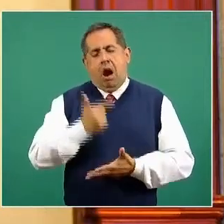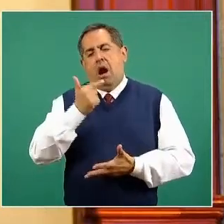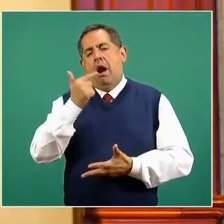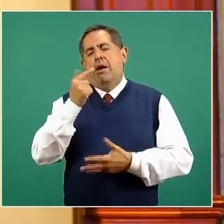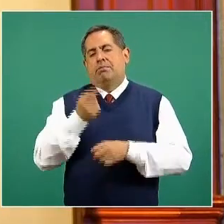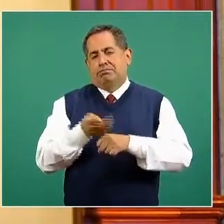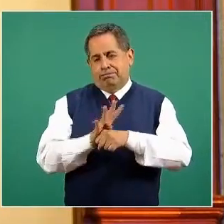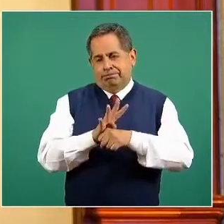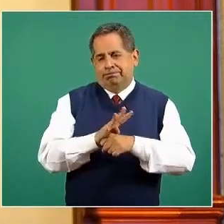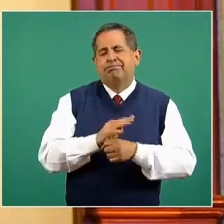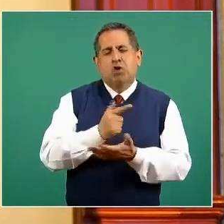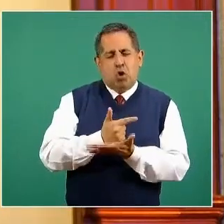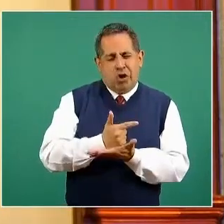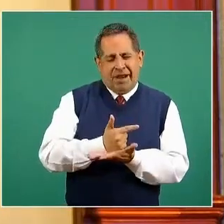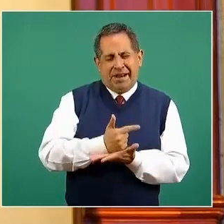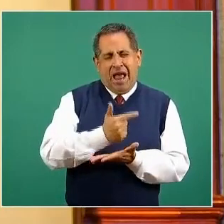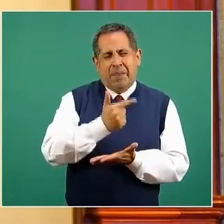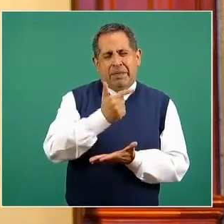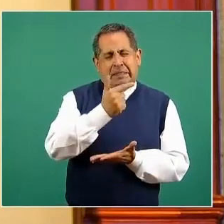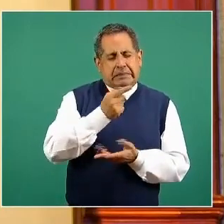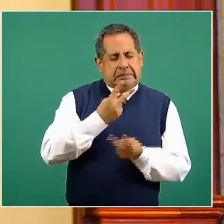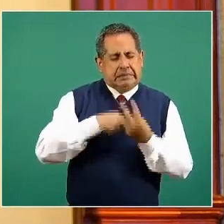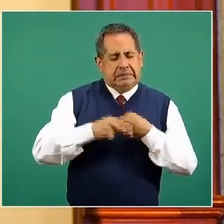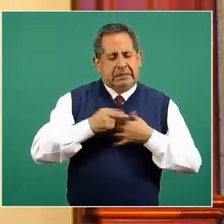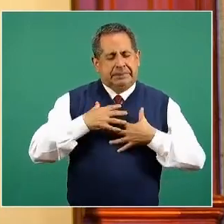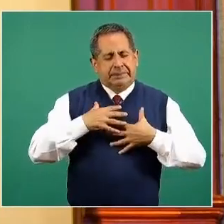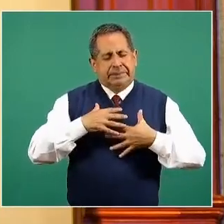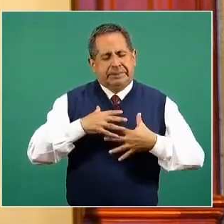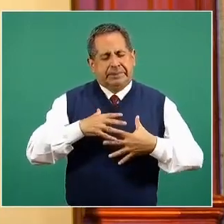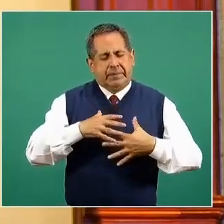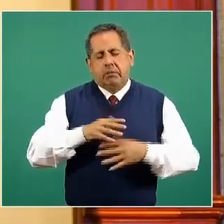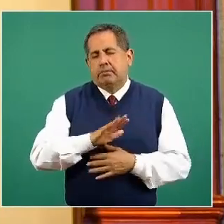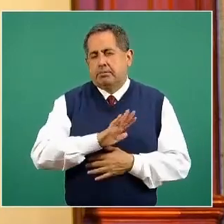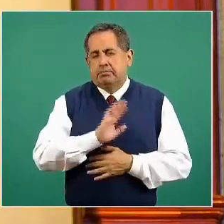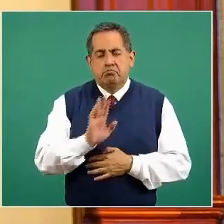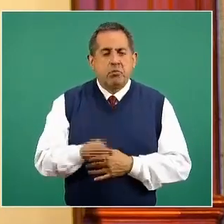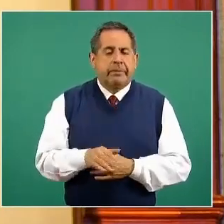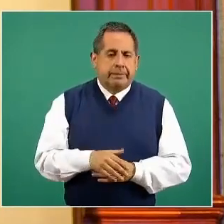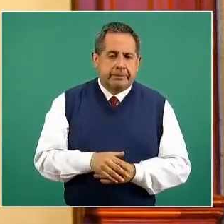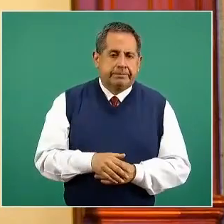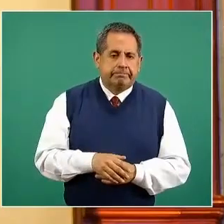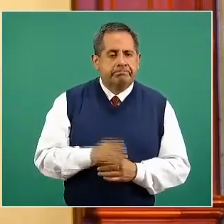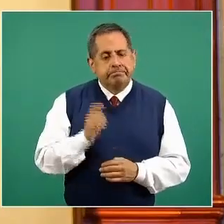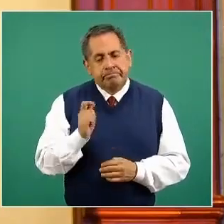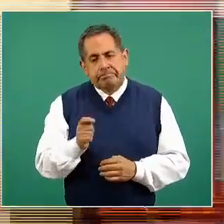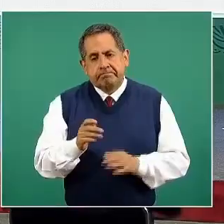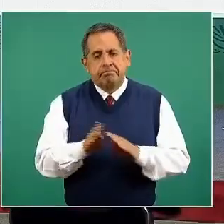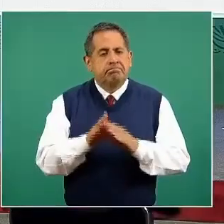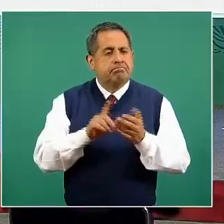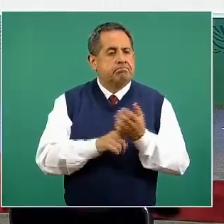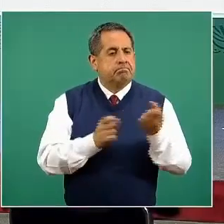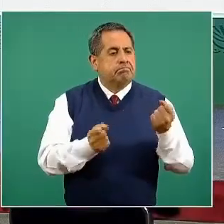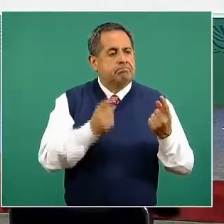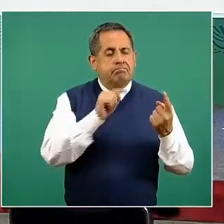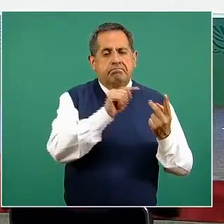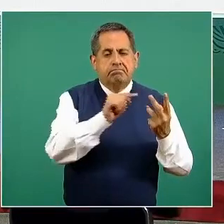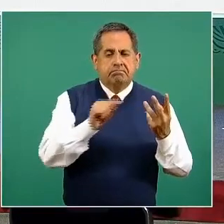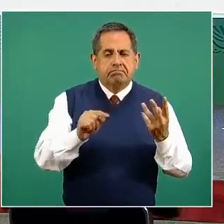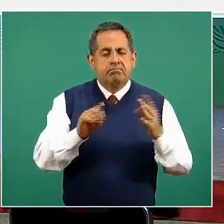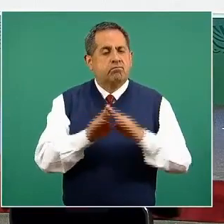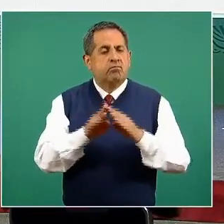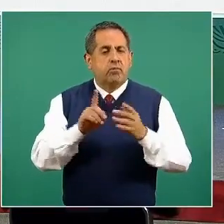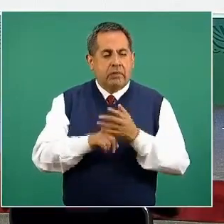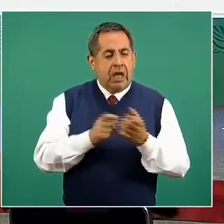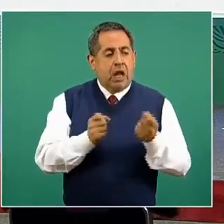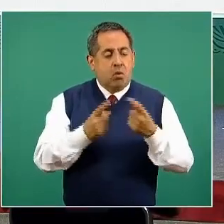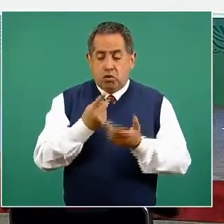sí COVID grave produce en este tipo de personas, sobre todo en aquellas que tienen asociado un factor